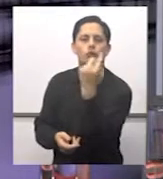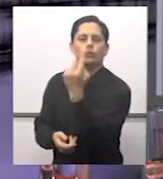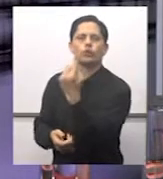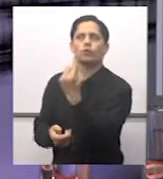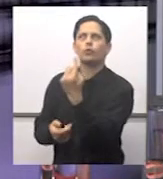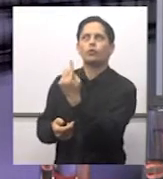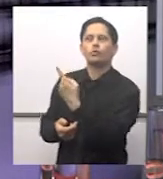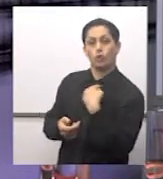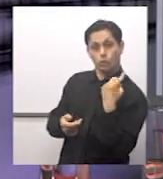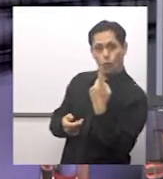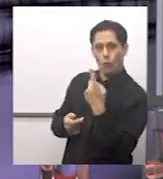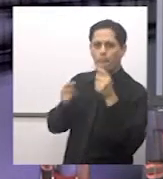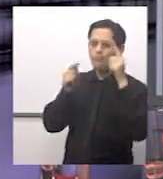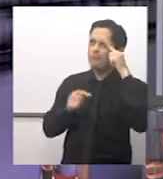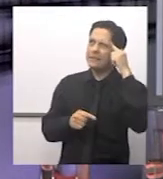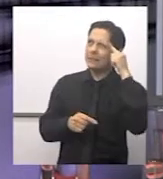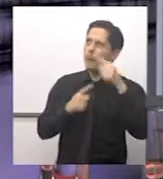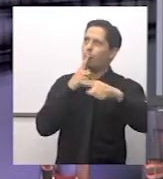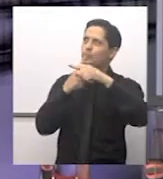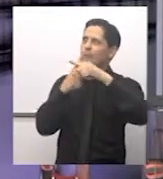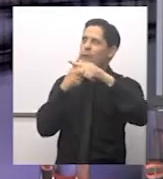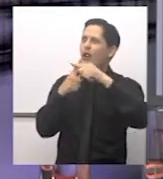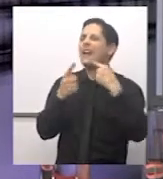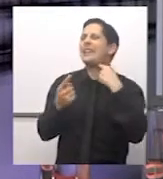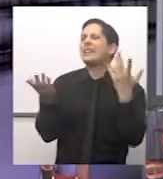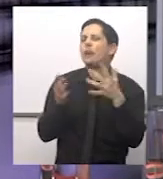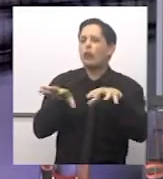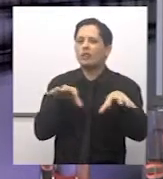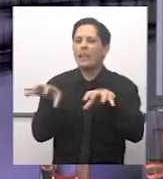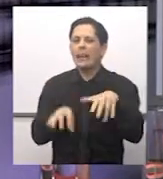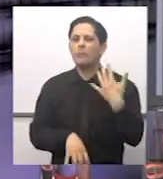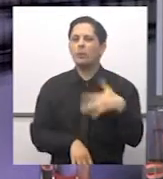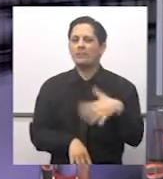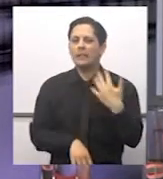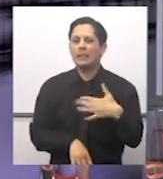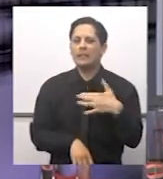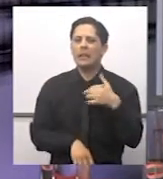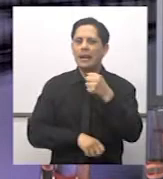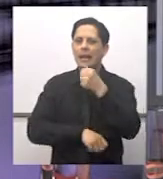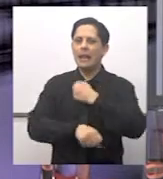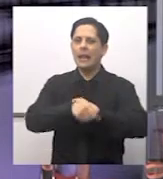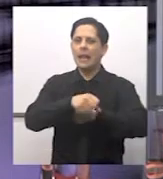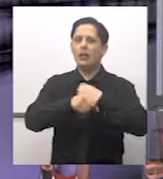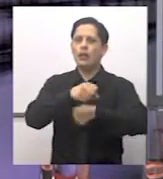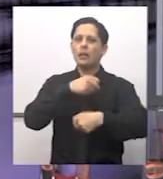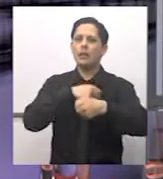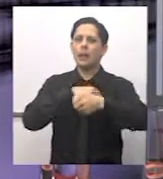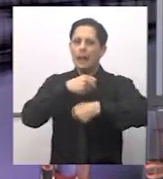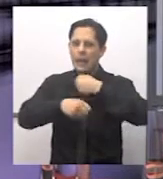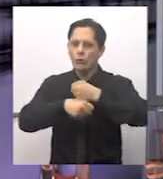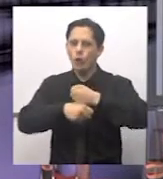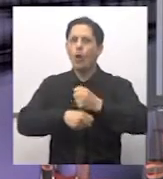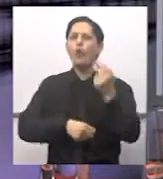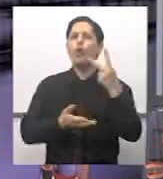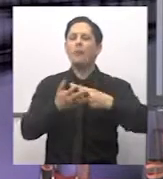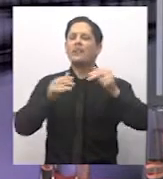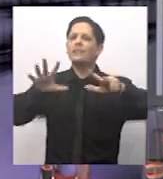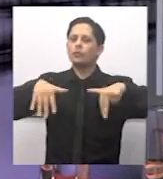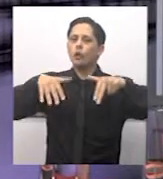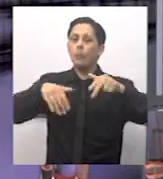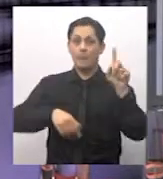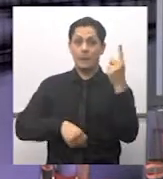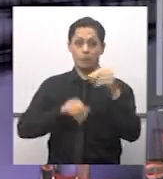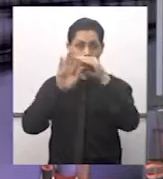cosas importantes pasaron en el año 2018 que está terminando? Primero, se hace un plan regional de gobierno